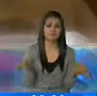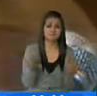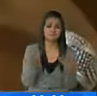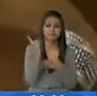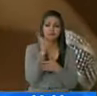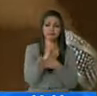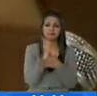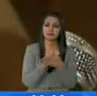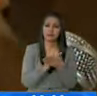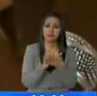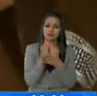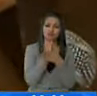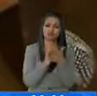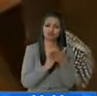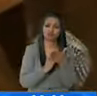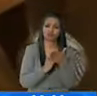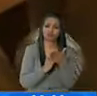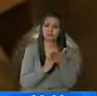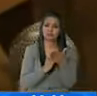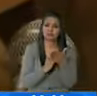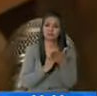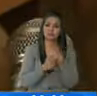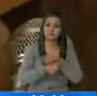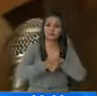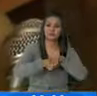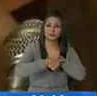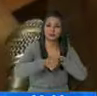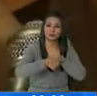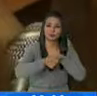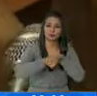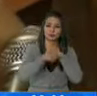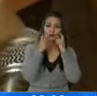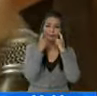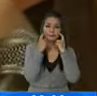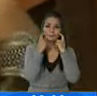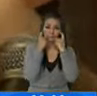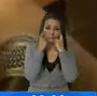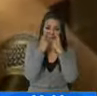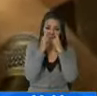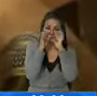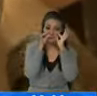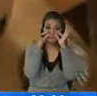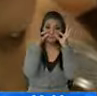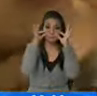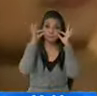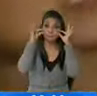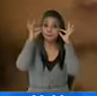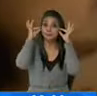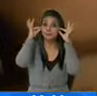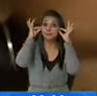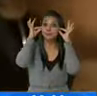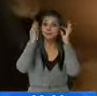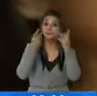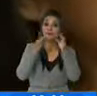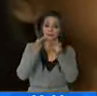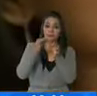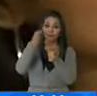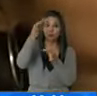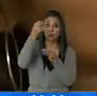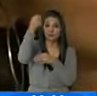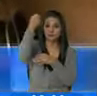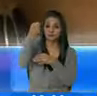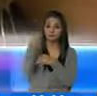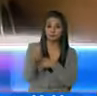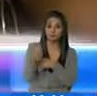de una tortuga, y también lleva la punta de la lanza,